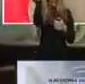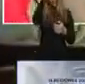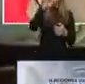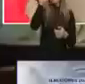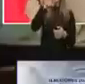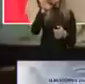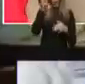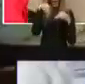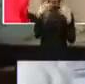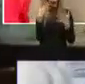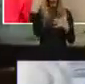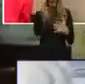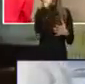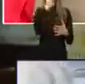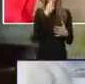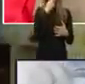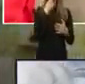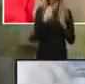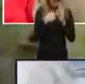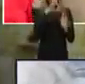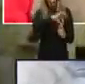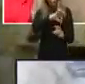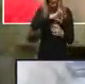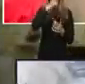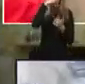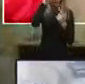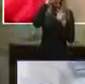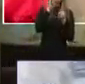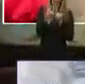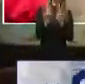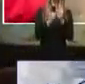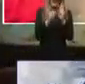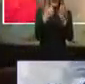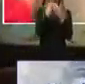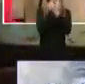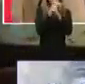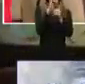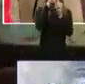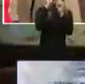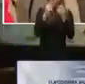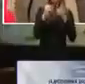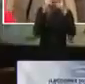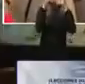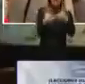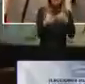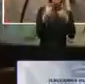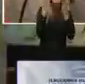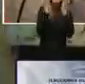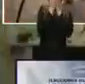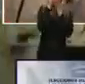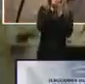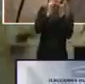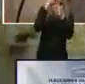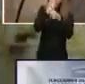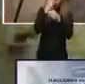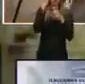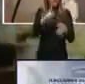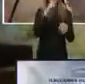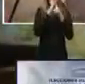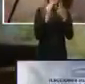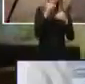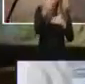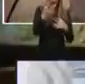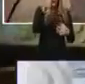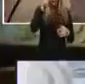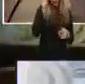es sociólogo, diplomático, es escritor guatemalteco también, y pues actualmente diputado al Congreso de